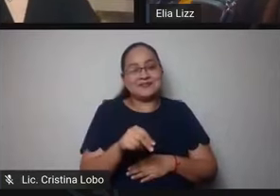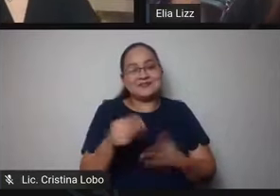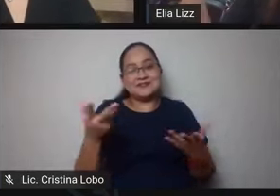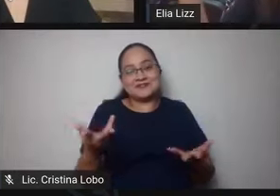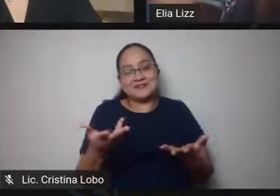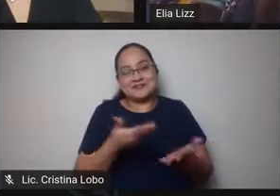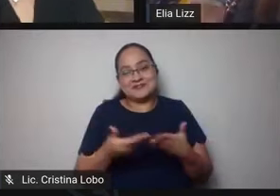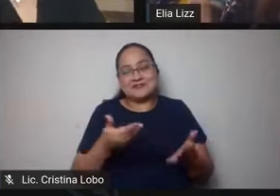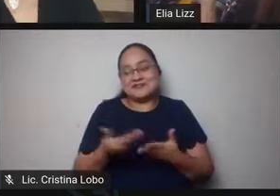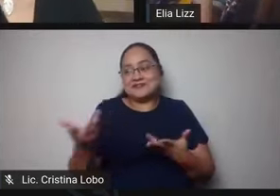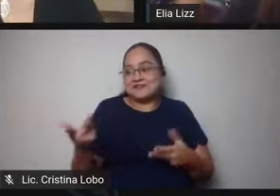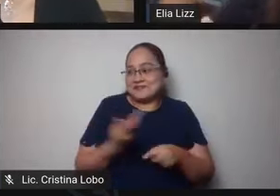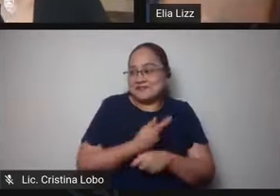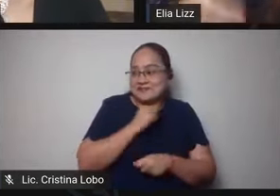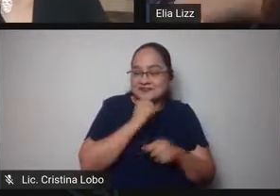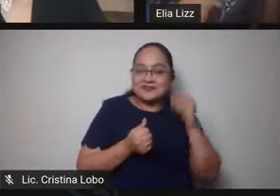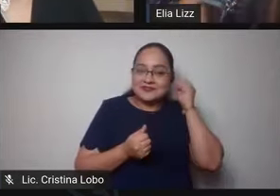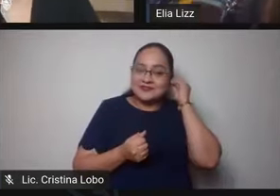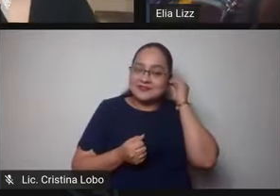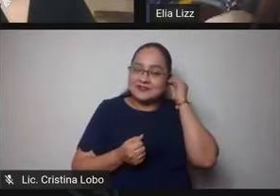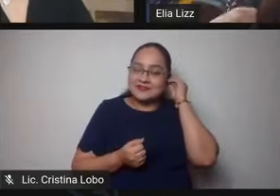mantener. Así es que